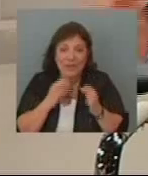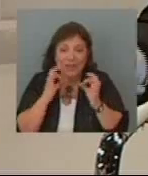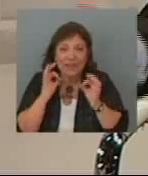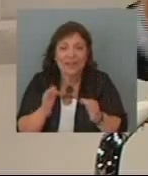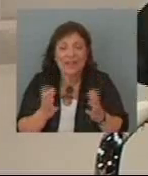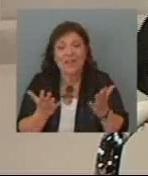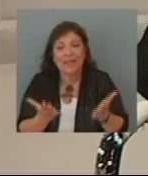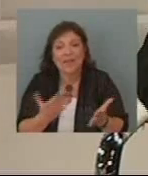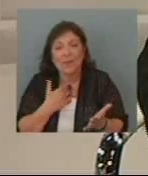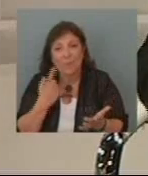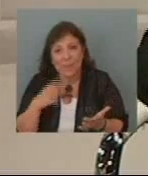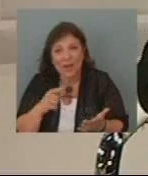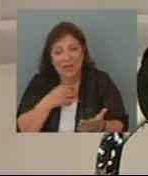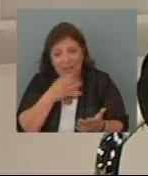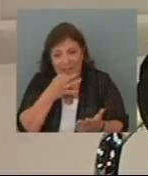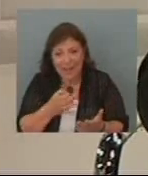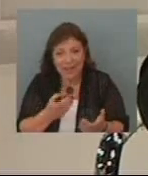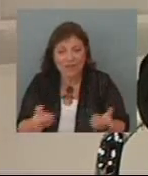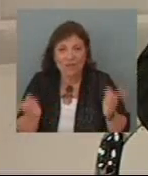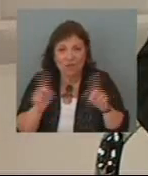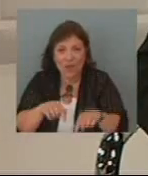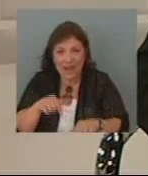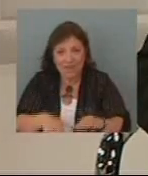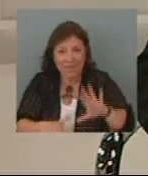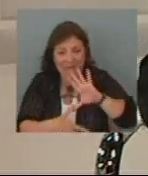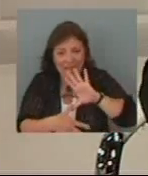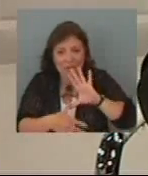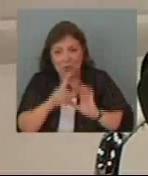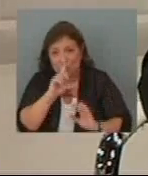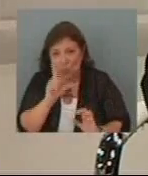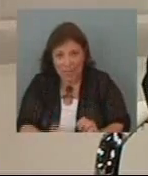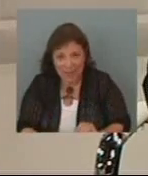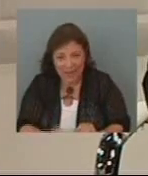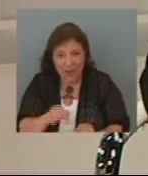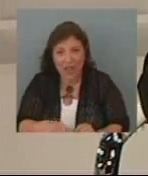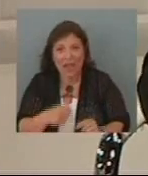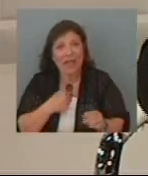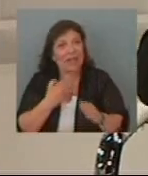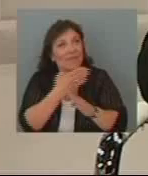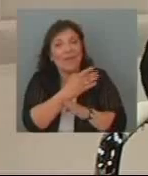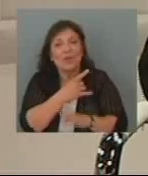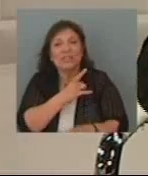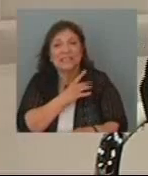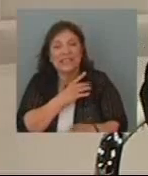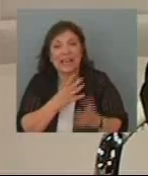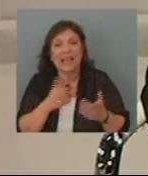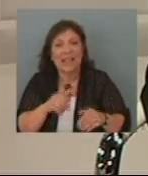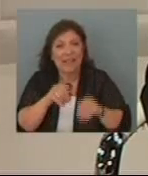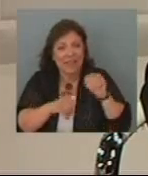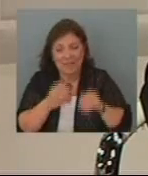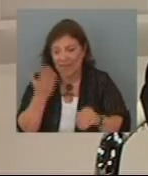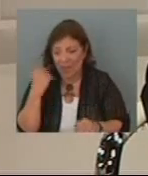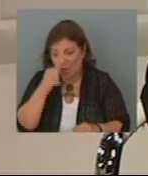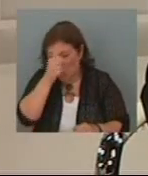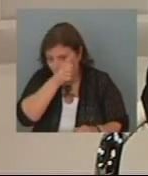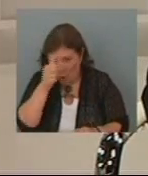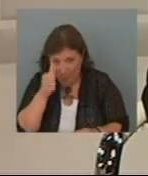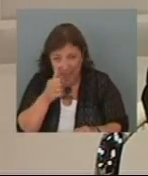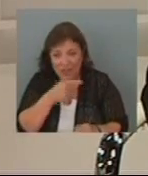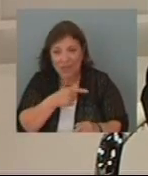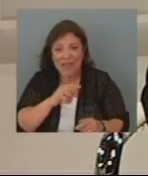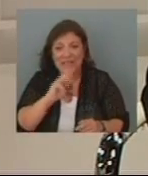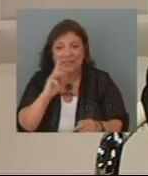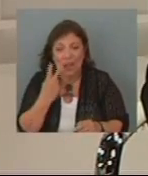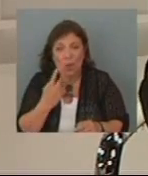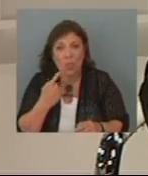Pero te pido ahora sí que volvamos al continente sudamericano y que nos vayamos hasta Chile. Reciente elecciones, el pasado día domingo, segunda